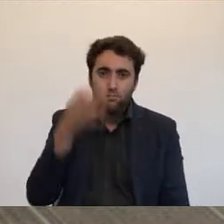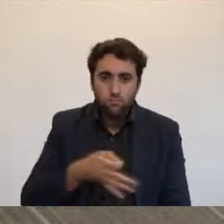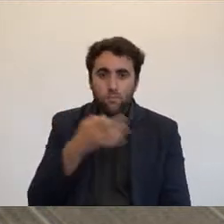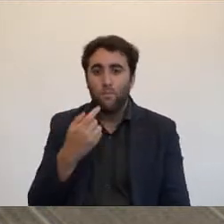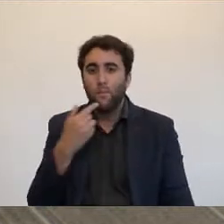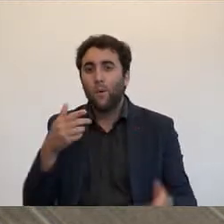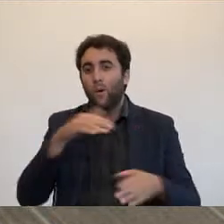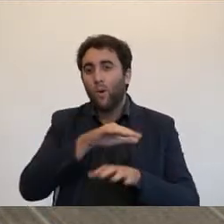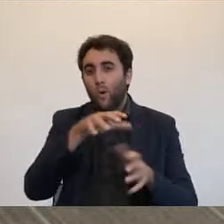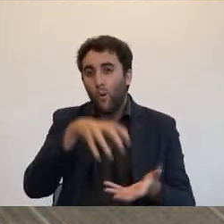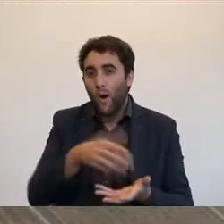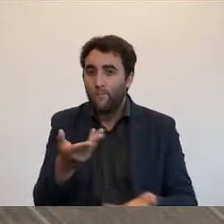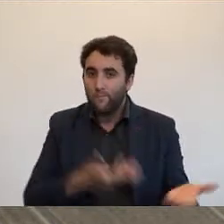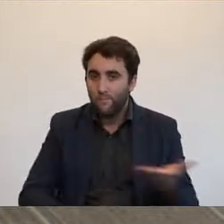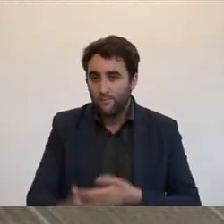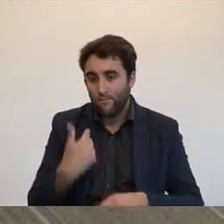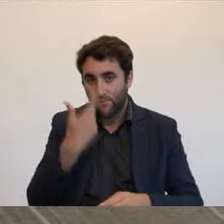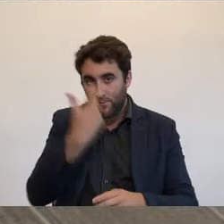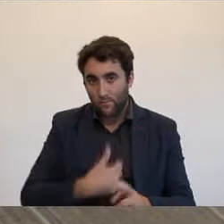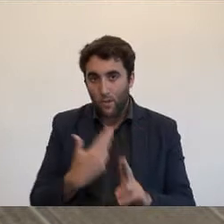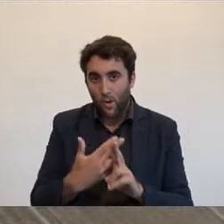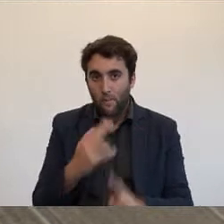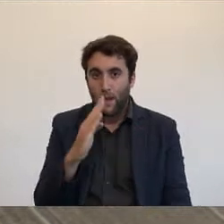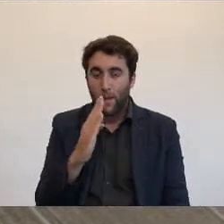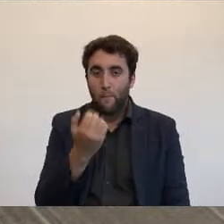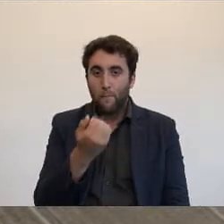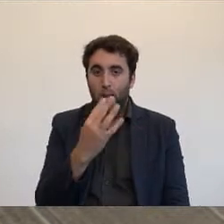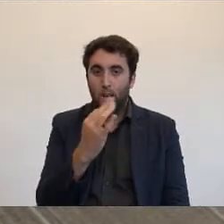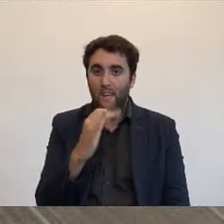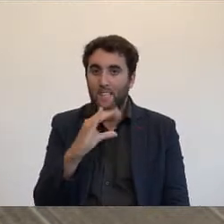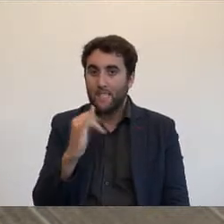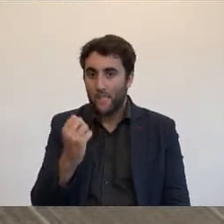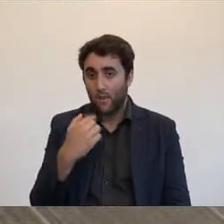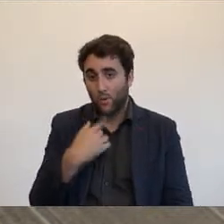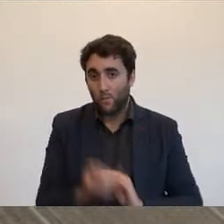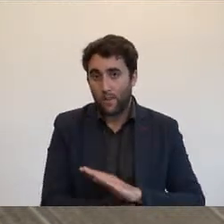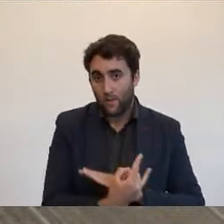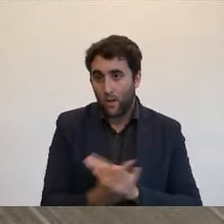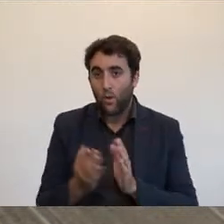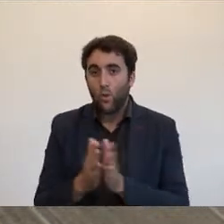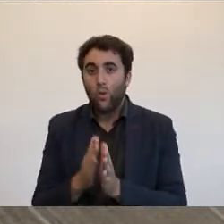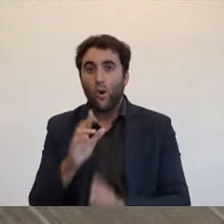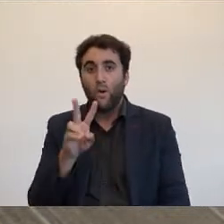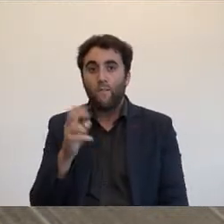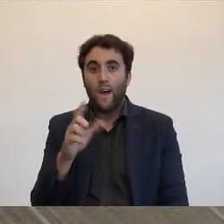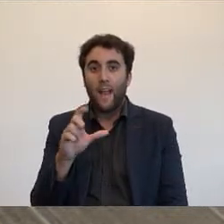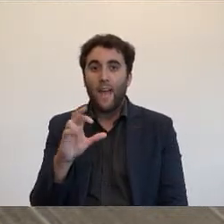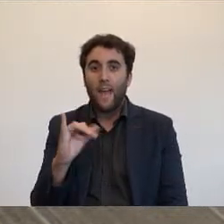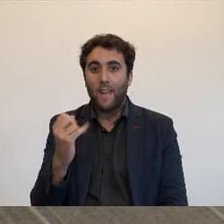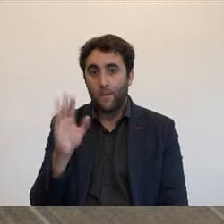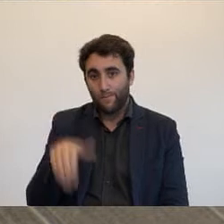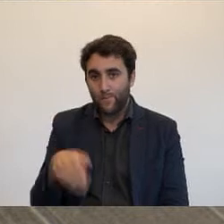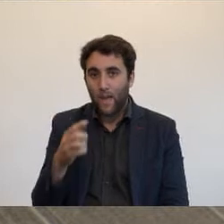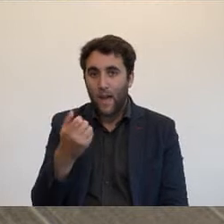mesas temáticas. Mi nombre es Patricia Brown, de Plan Ceibal, y estoy junto a Valeria Colombo, desde AGESIC. Buenas